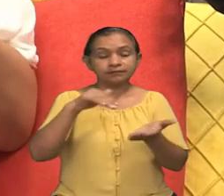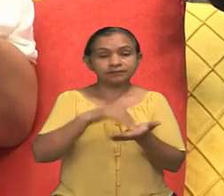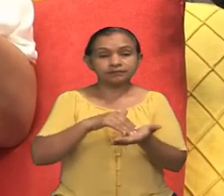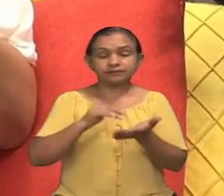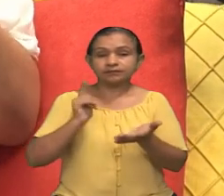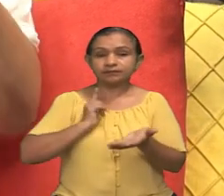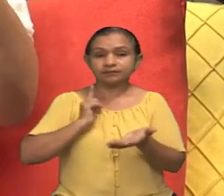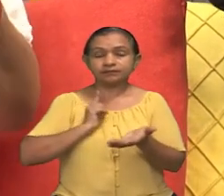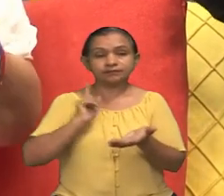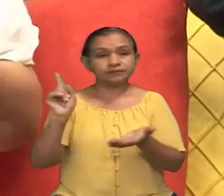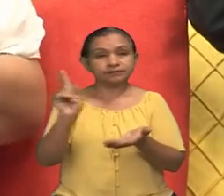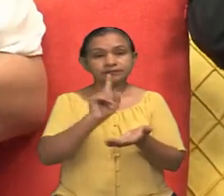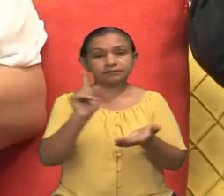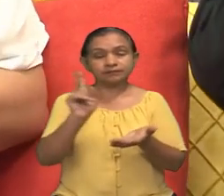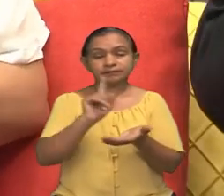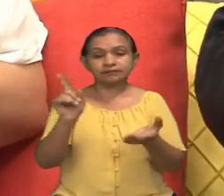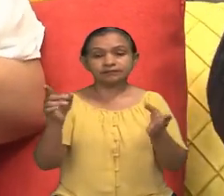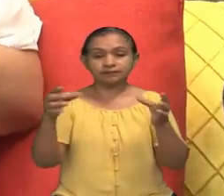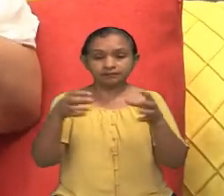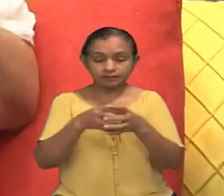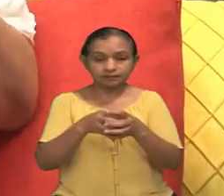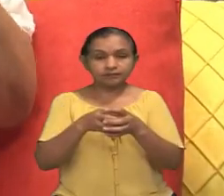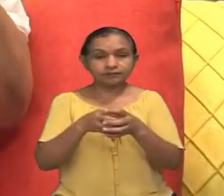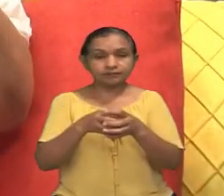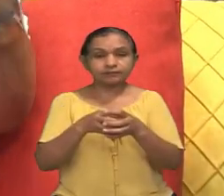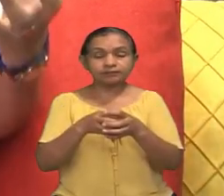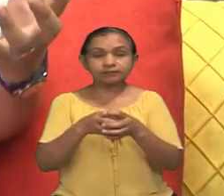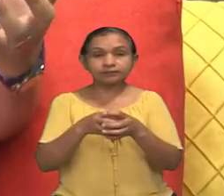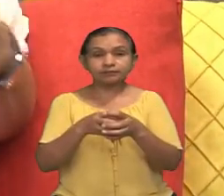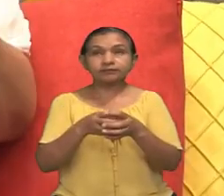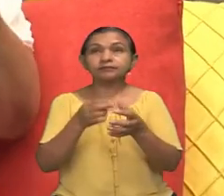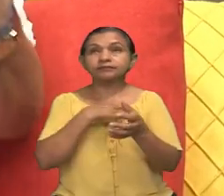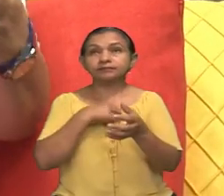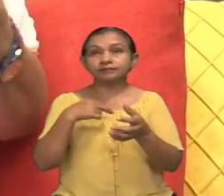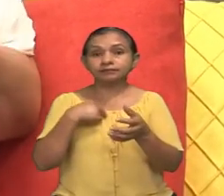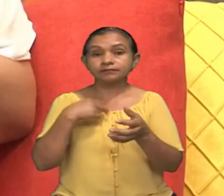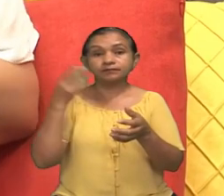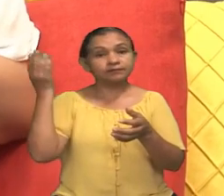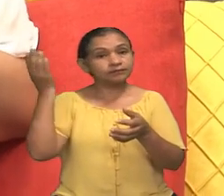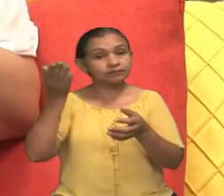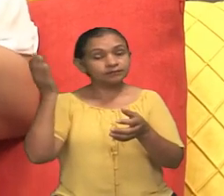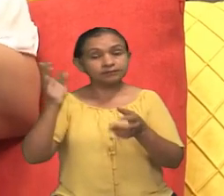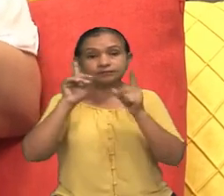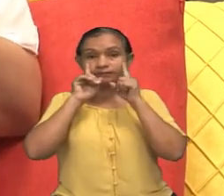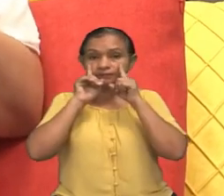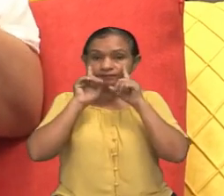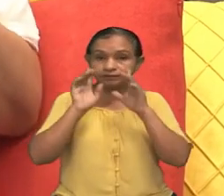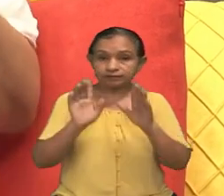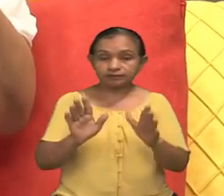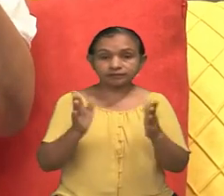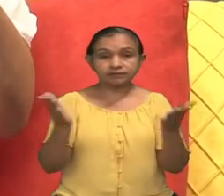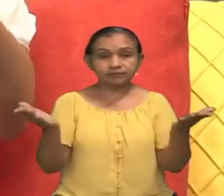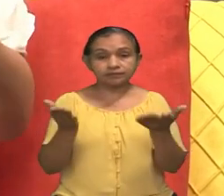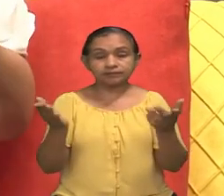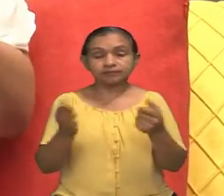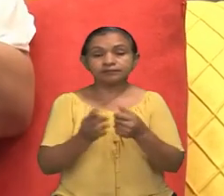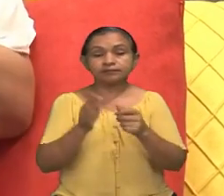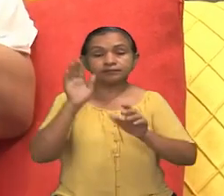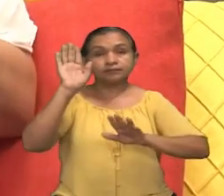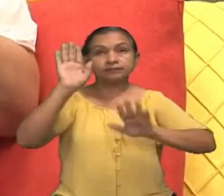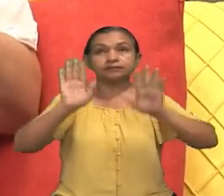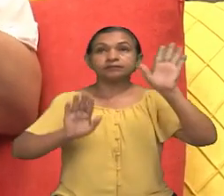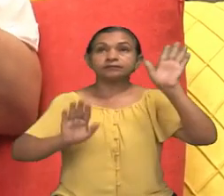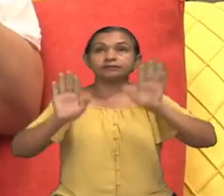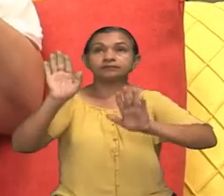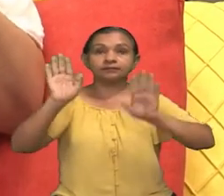los tenemos nosotros, están sí, en el centro. Y entonces nosotros les damos esas charlas de prevención, esa